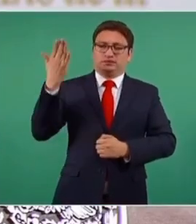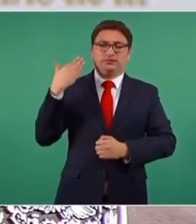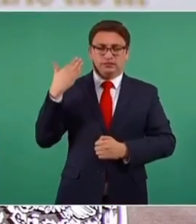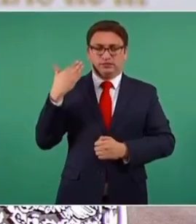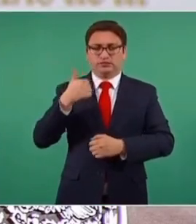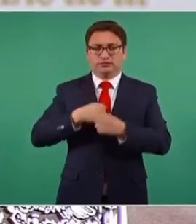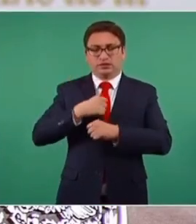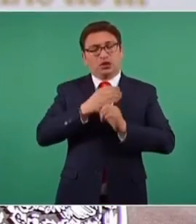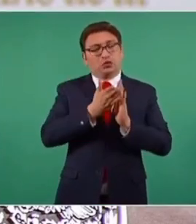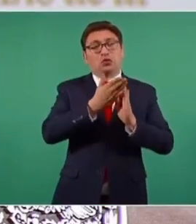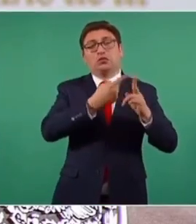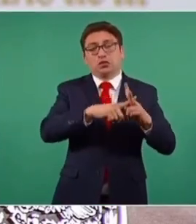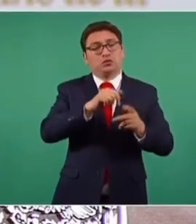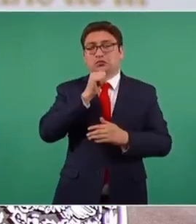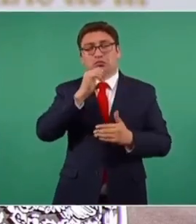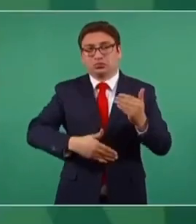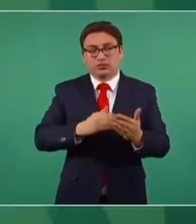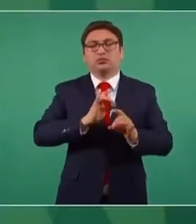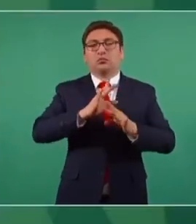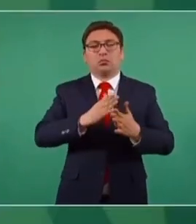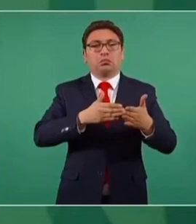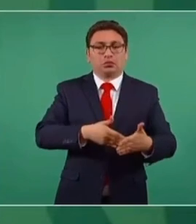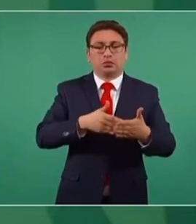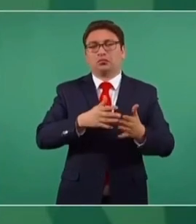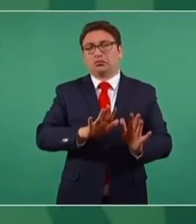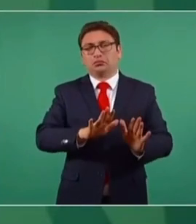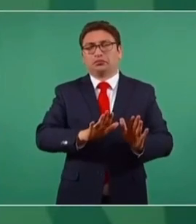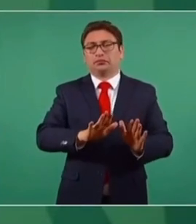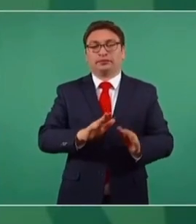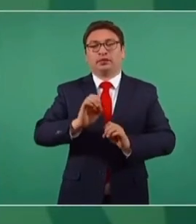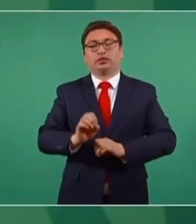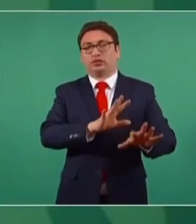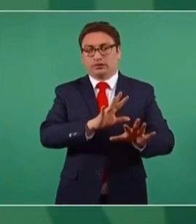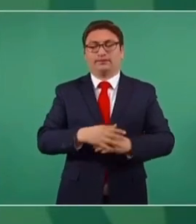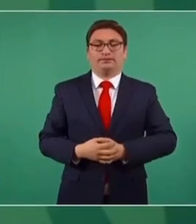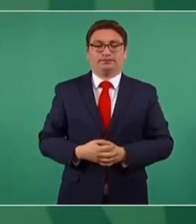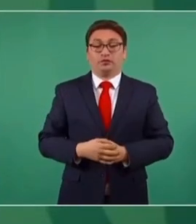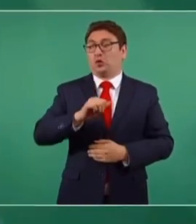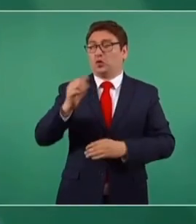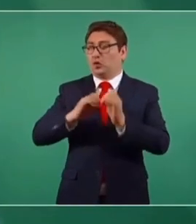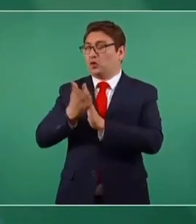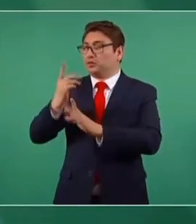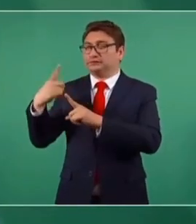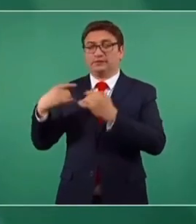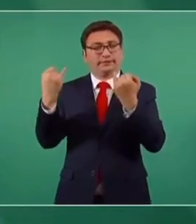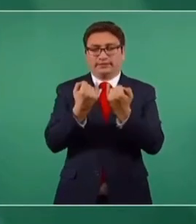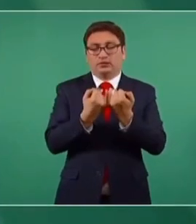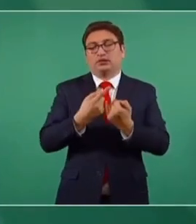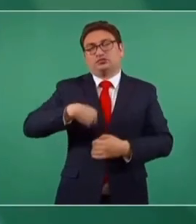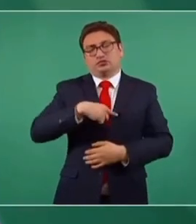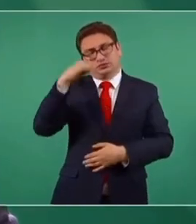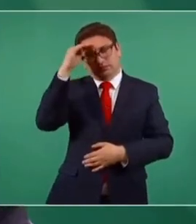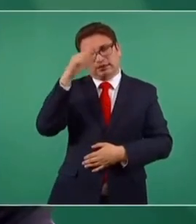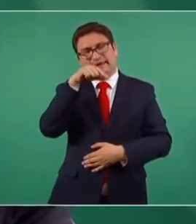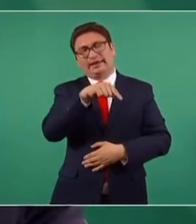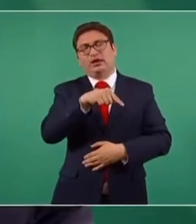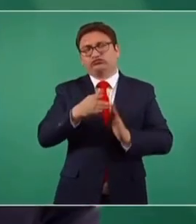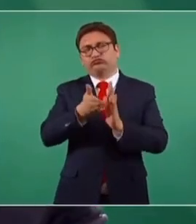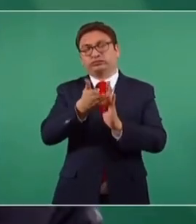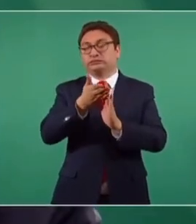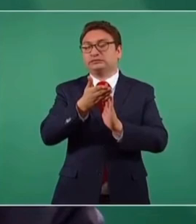sexenio anterior, como otras, se detuvo, se dejó abandonada y consideramos que es una